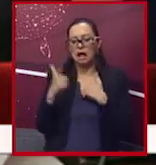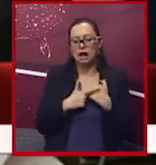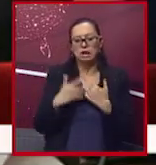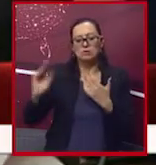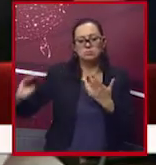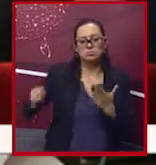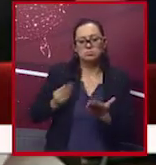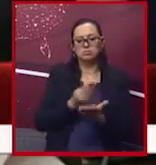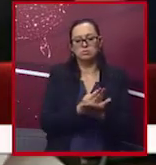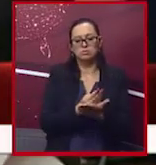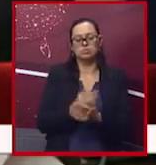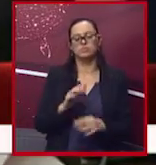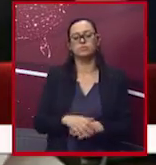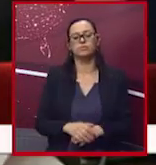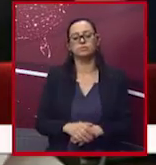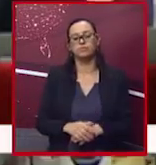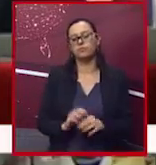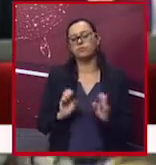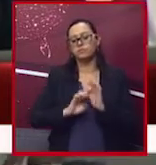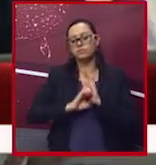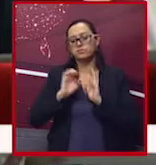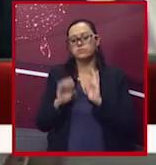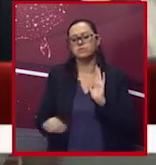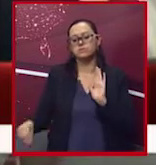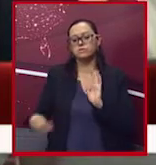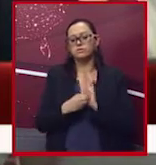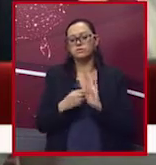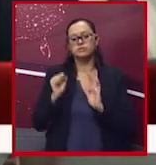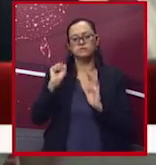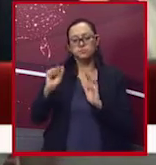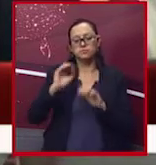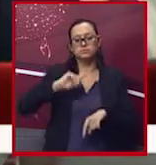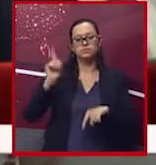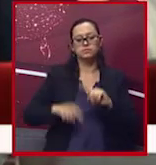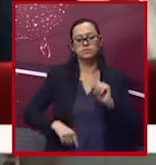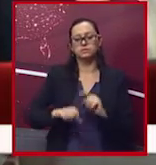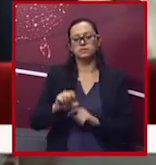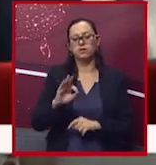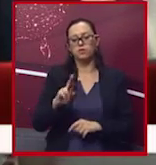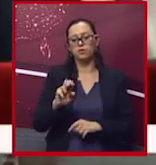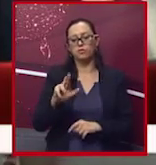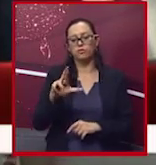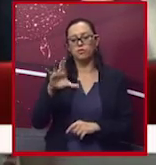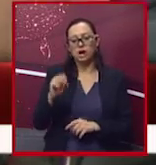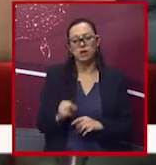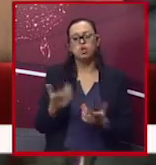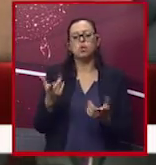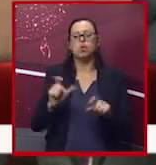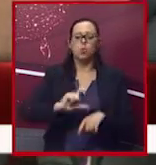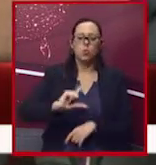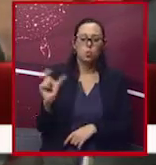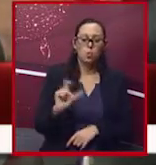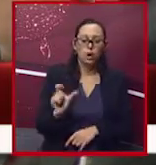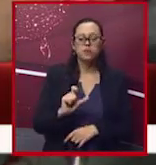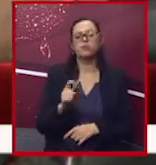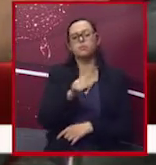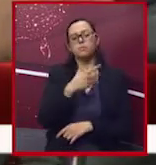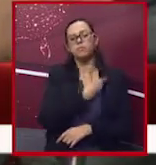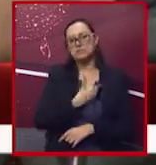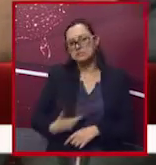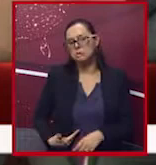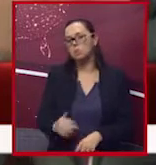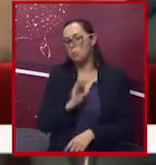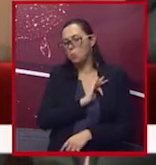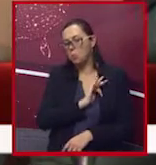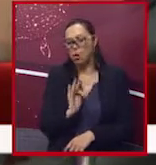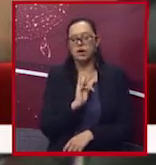Diputados, como no incluir a los cínicos como objeto del retiro del fuero, las precisiones sobre cuándo el presidente de la República será